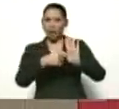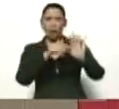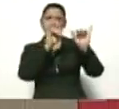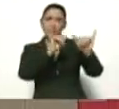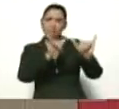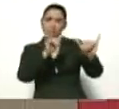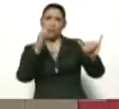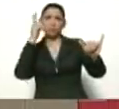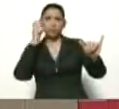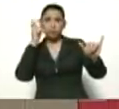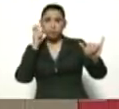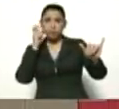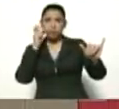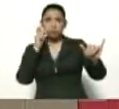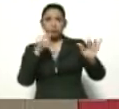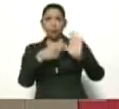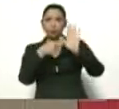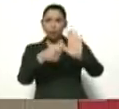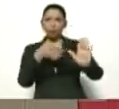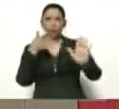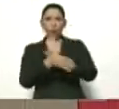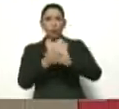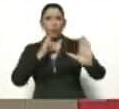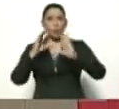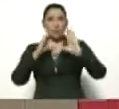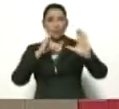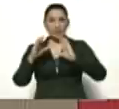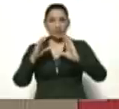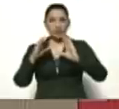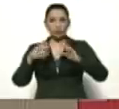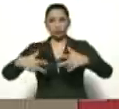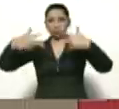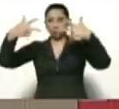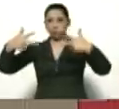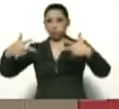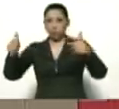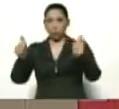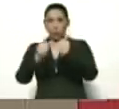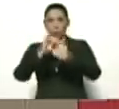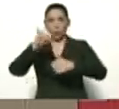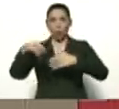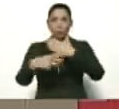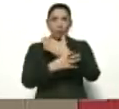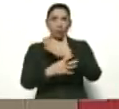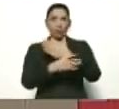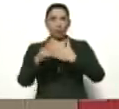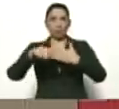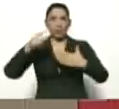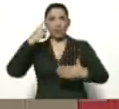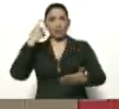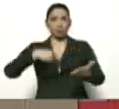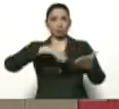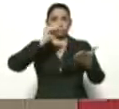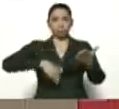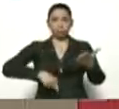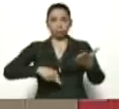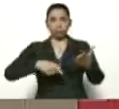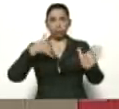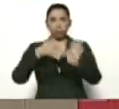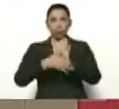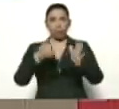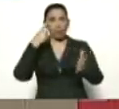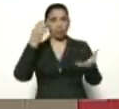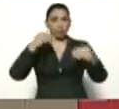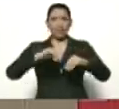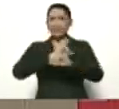de su conversación por videollamada con juan guaidó y la firma que se dio de ese contrato queda